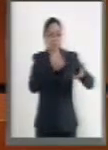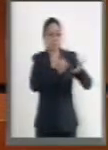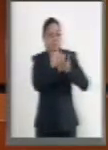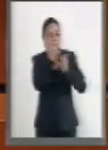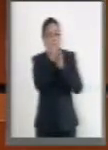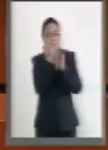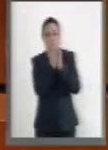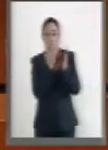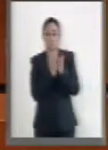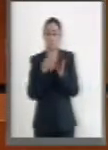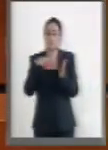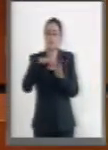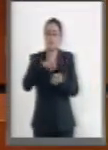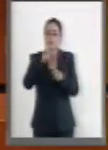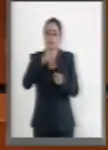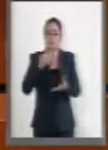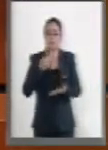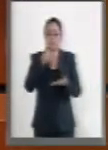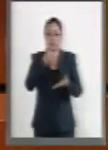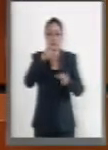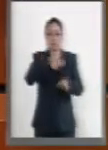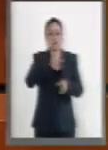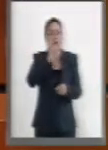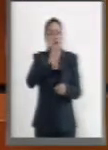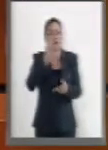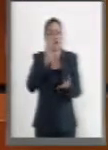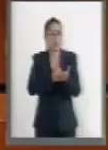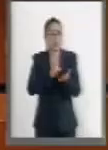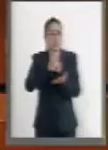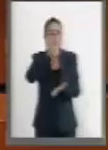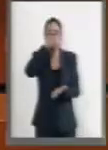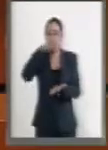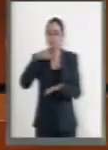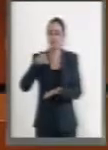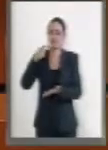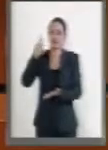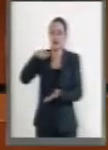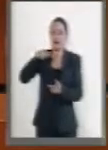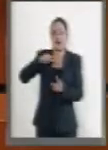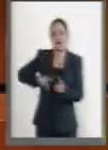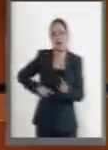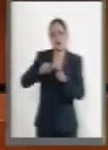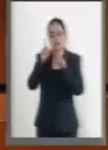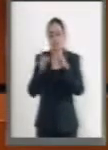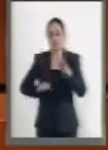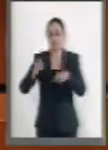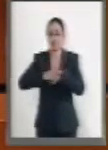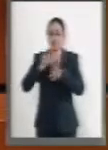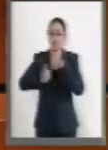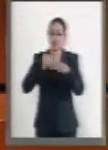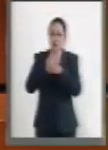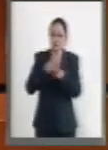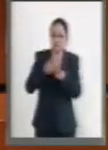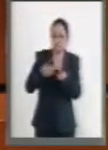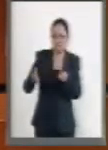que contienen las minutas del paquete de ingresos para el Gobierno de la República en el próximo ejercicio